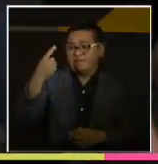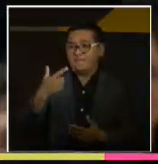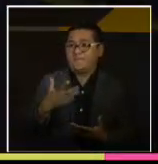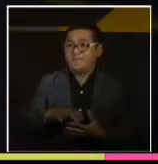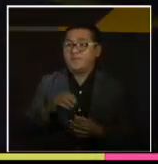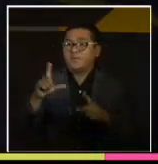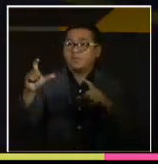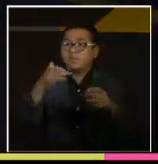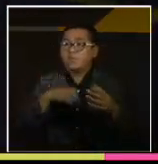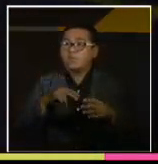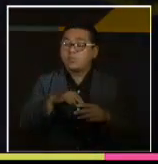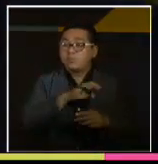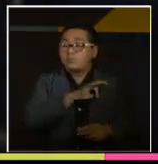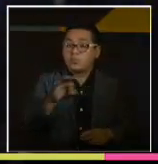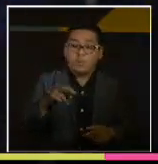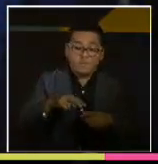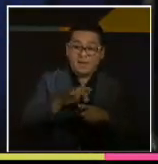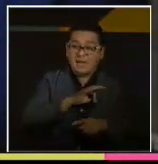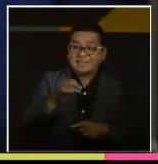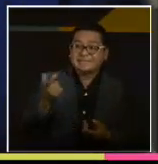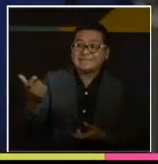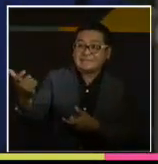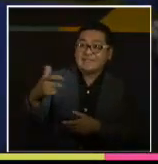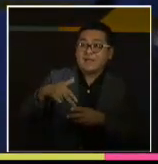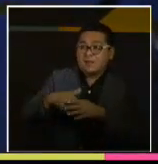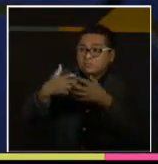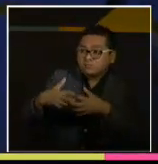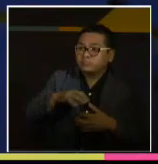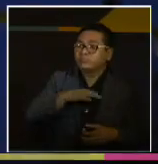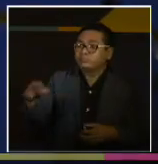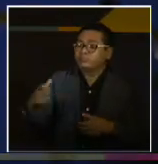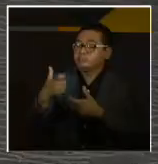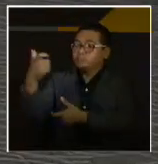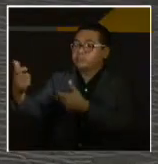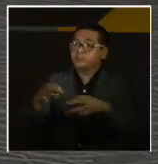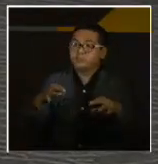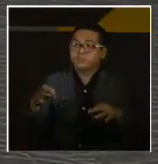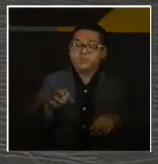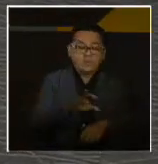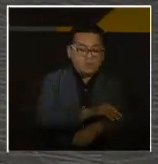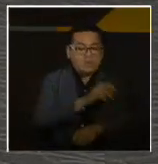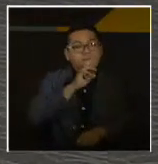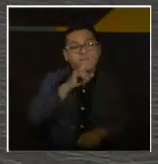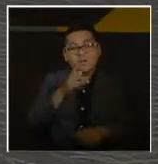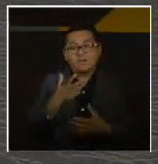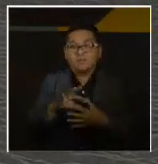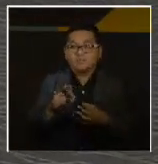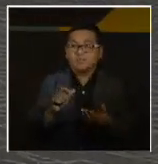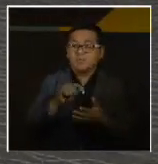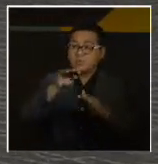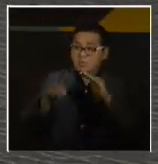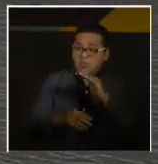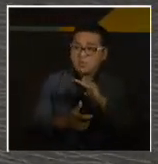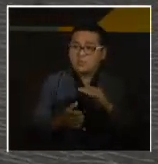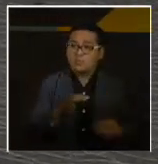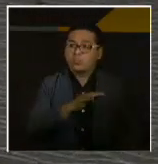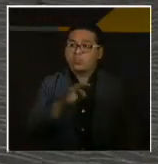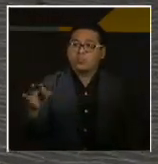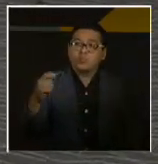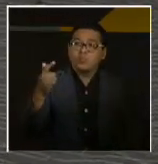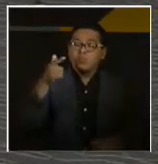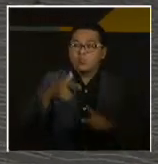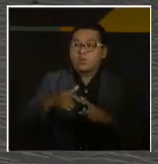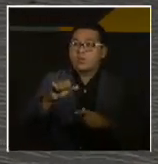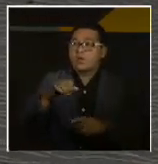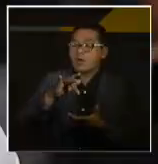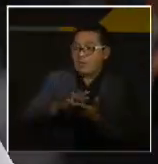parque fotovoltaico para que de ahí los empresarios puedan tener también una energía a bajo costo, destinar